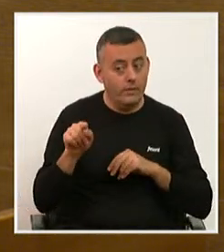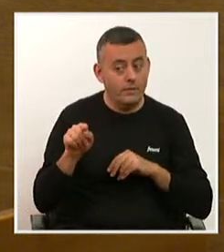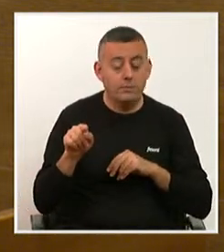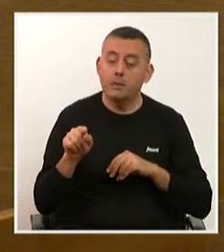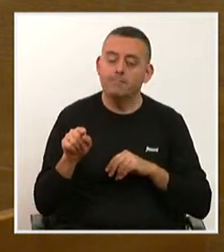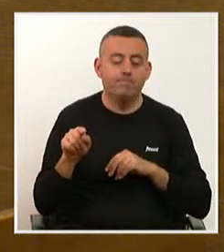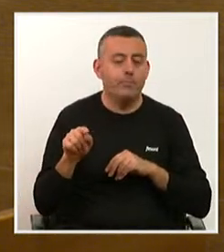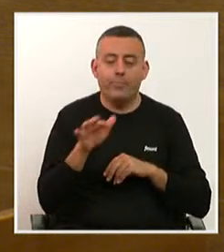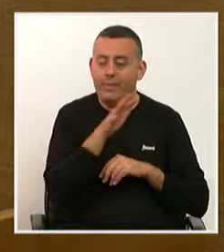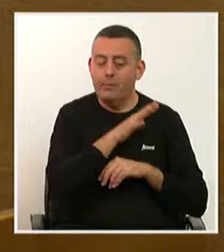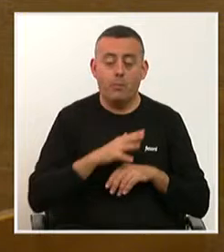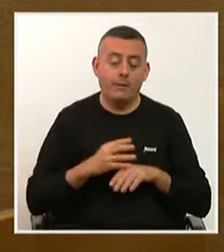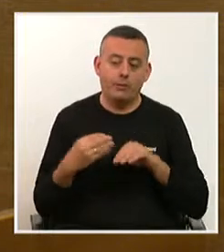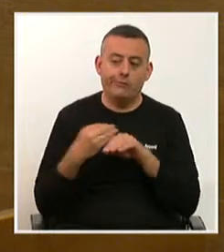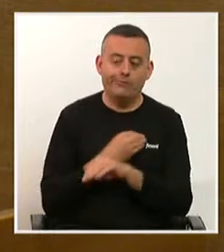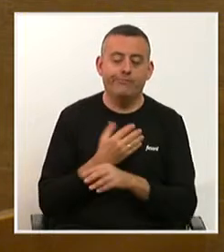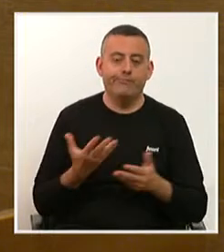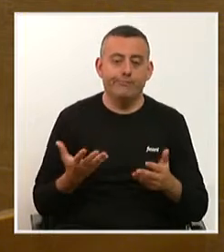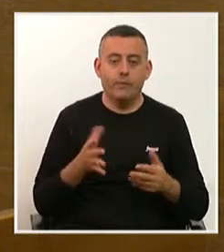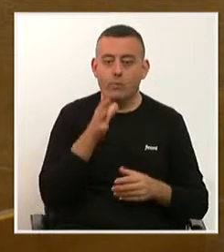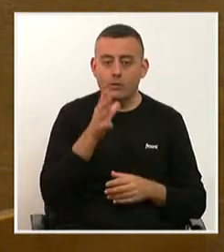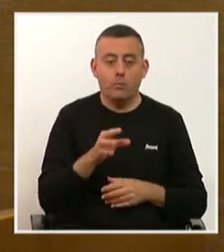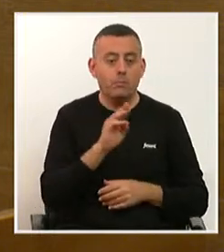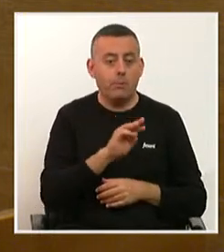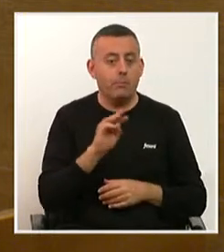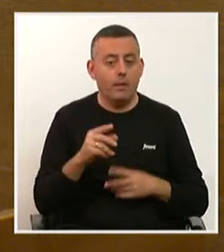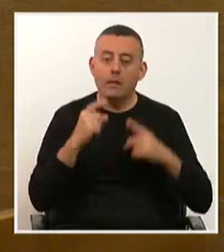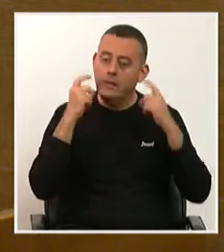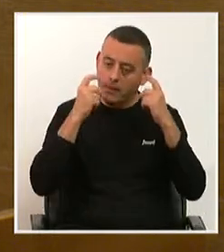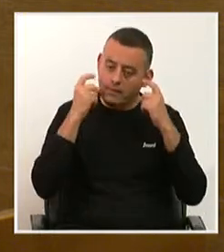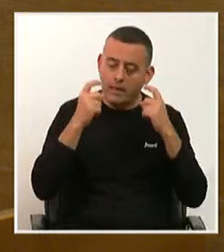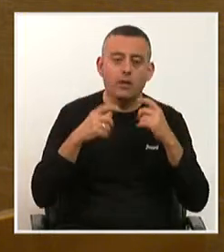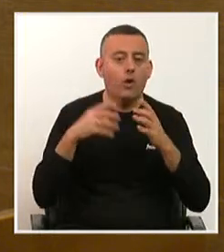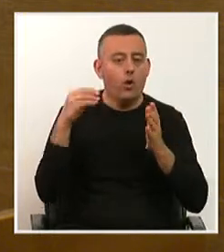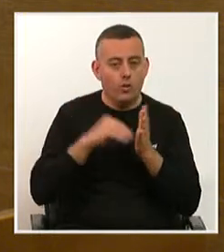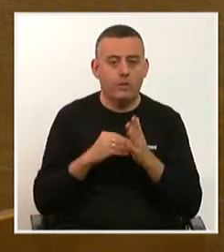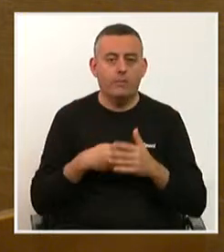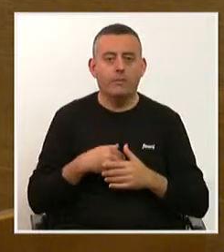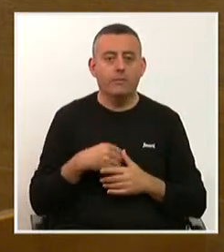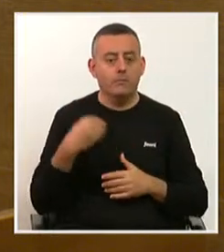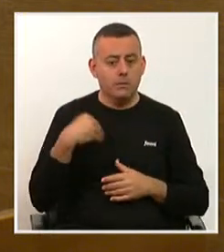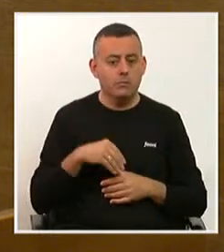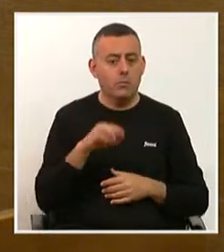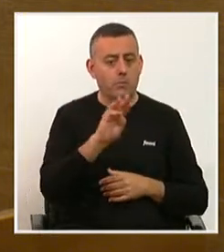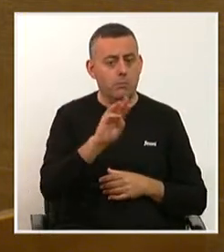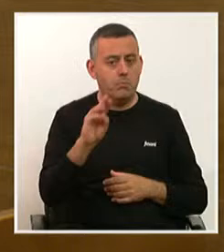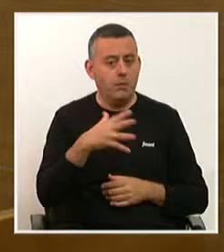noeg del grup popular que no qu al popular no importa